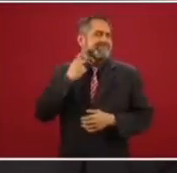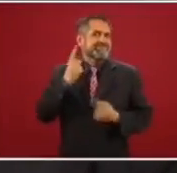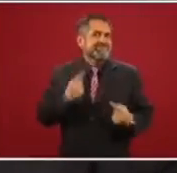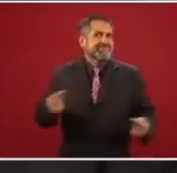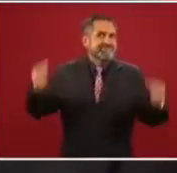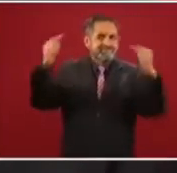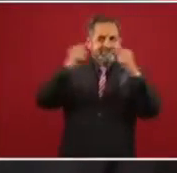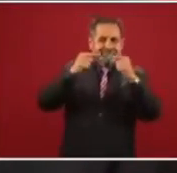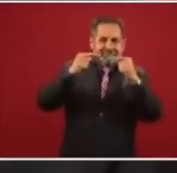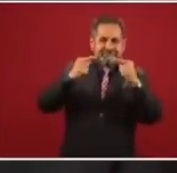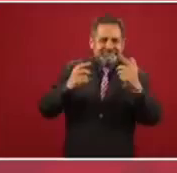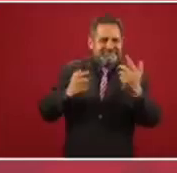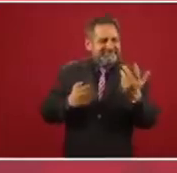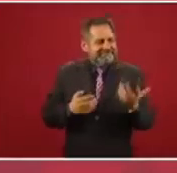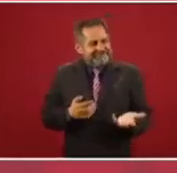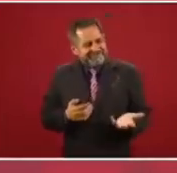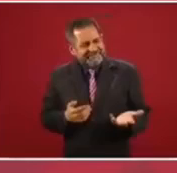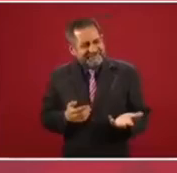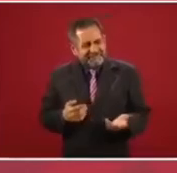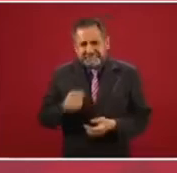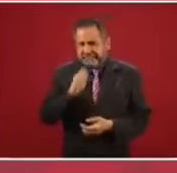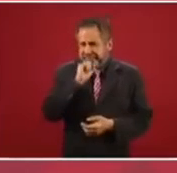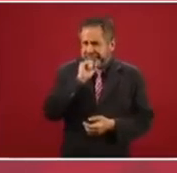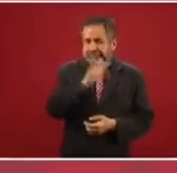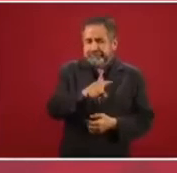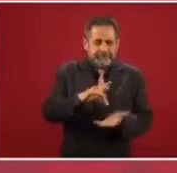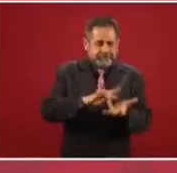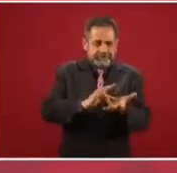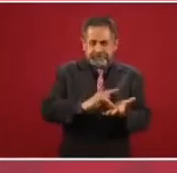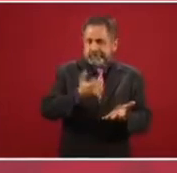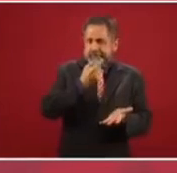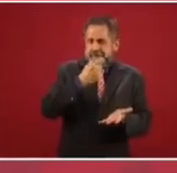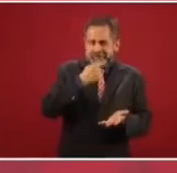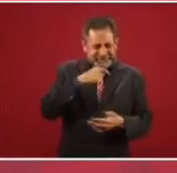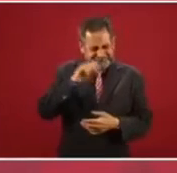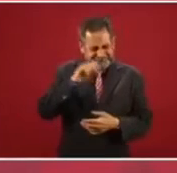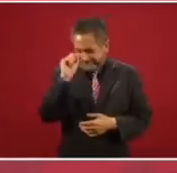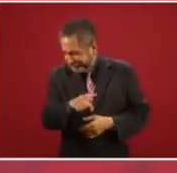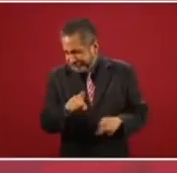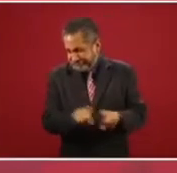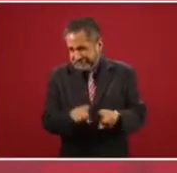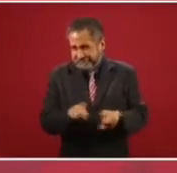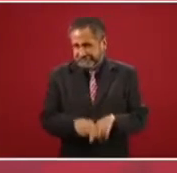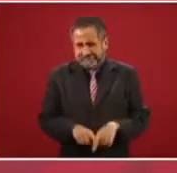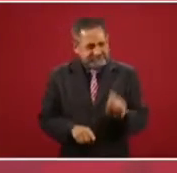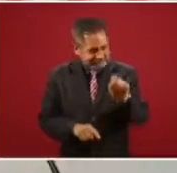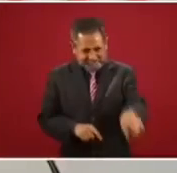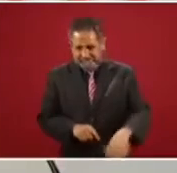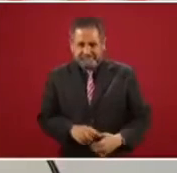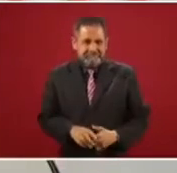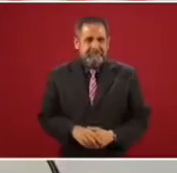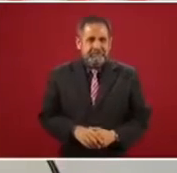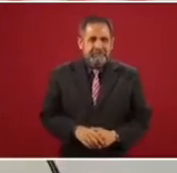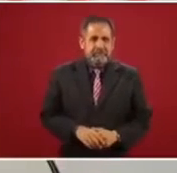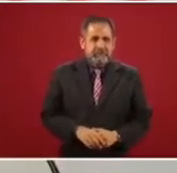es lo mismo de lo de las medicinas lo mismo